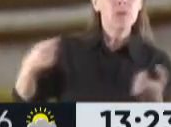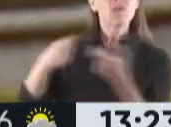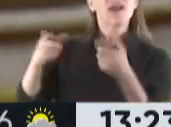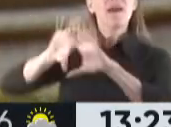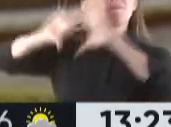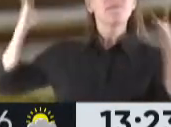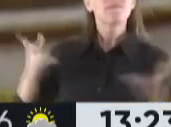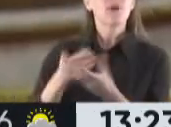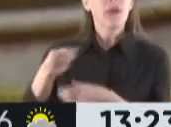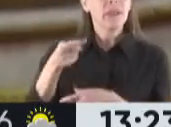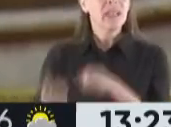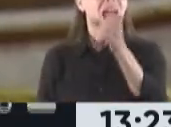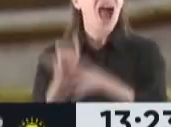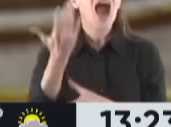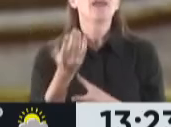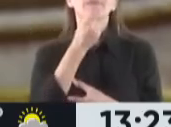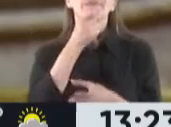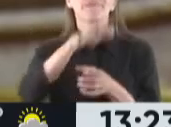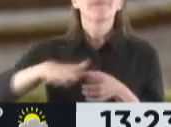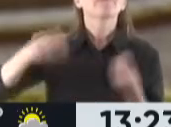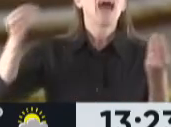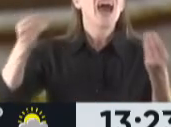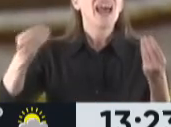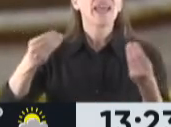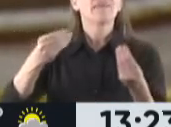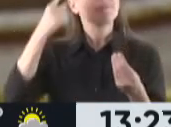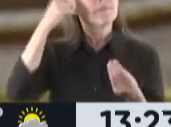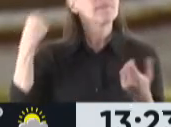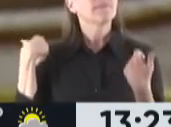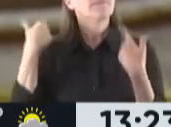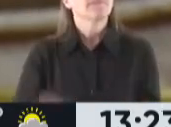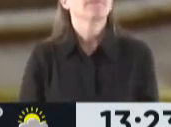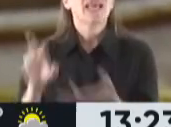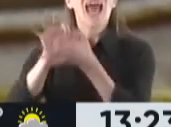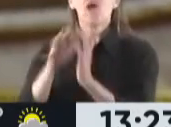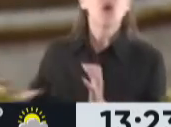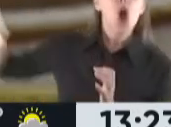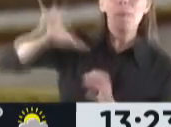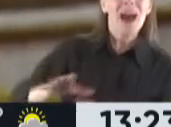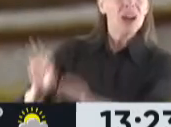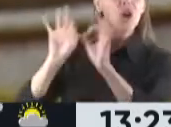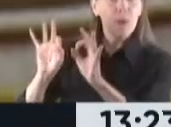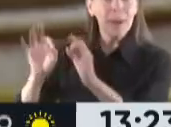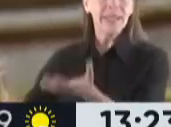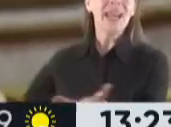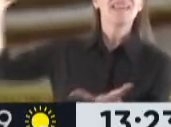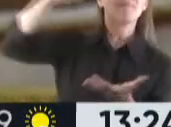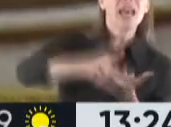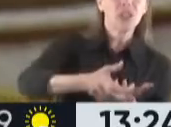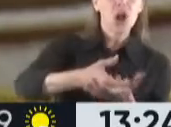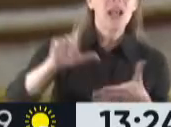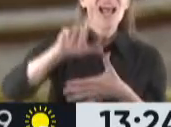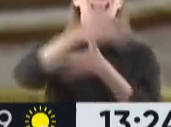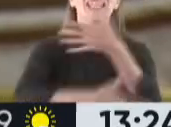un entorno propicio a la inversión extranjera de toda la Unión Europea en Latinoamérica y el Caribe y específicamente